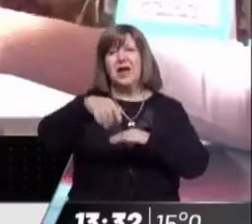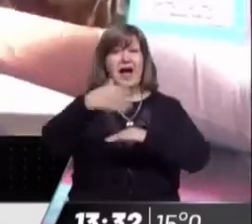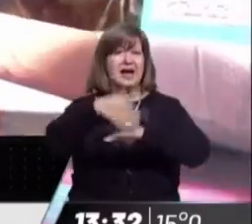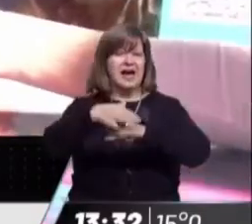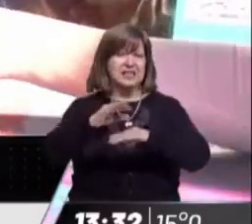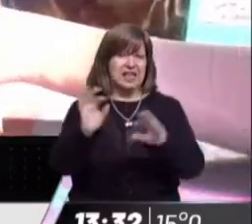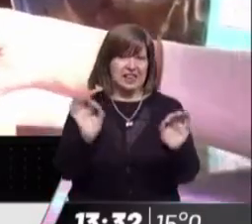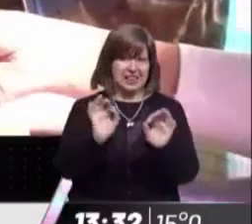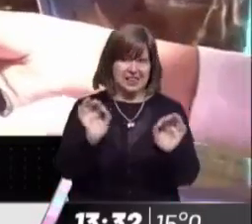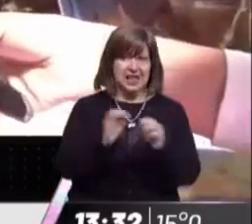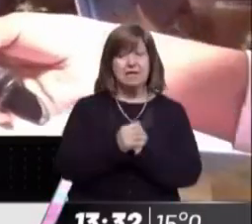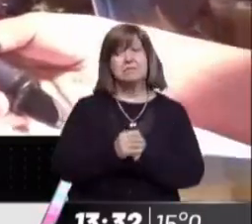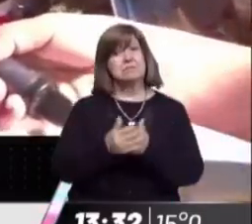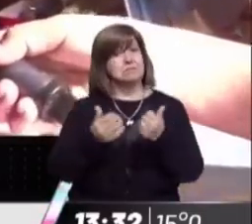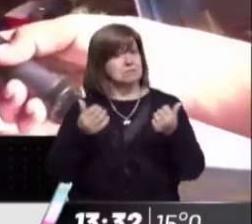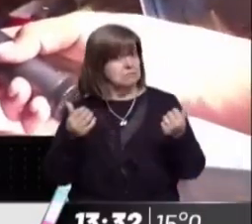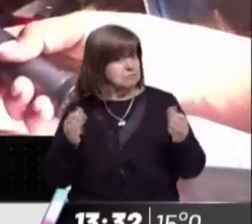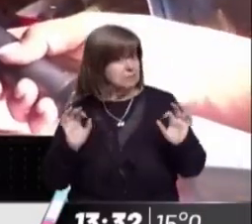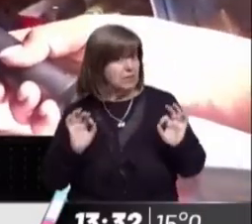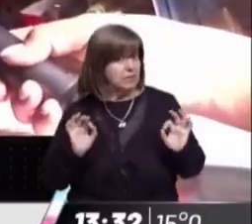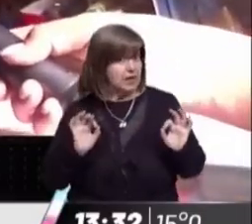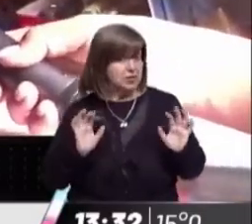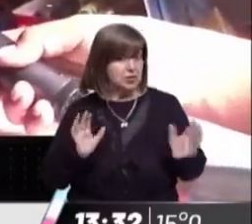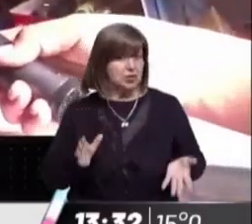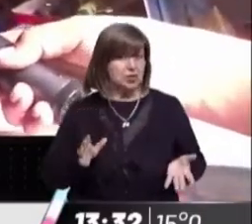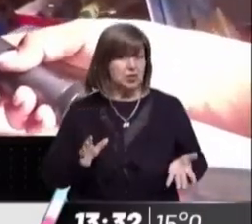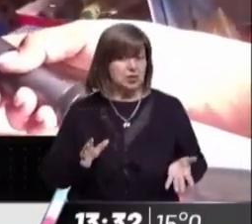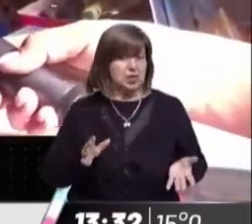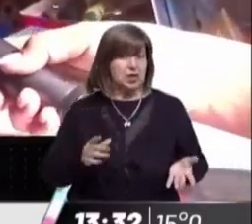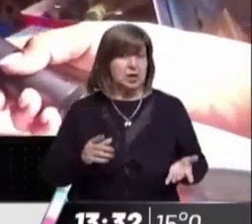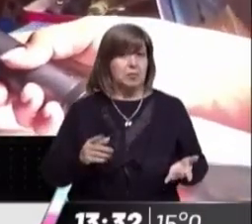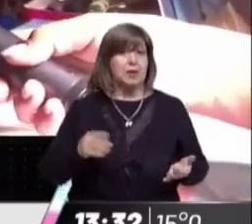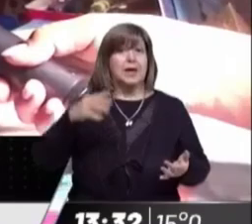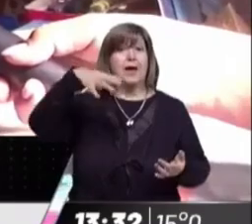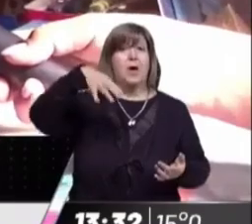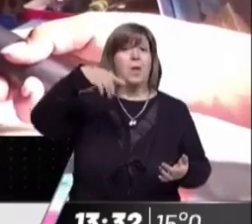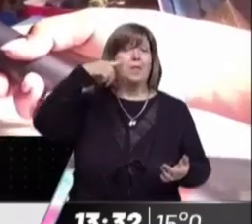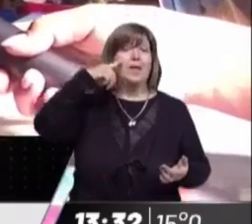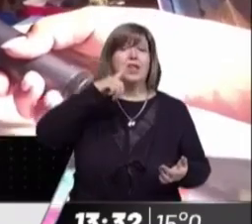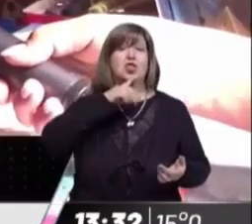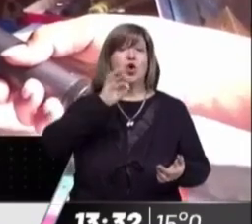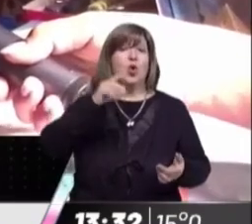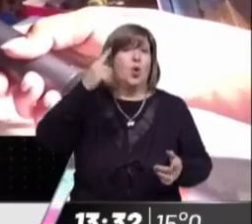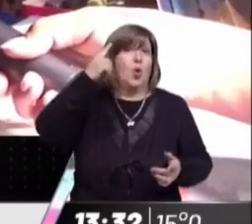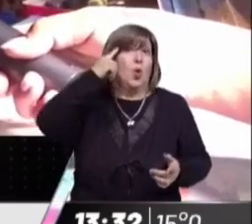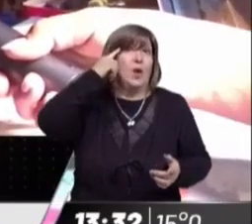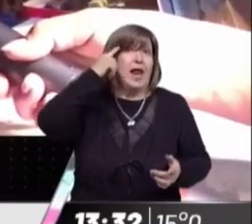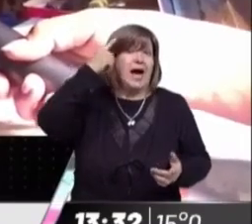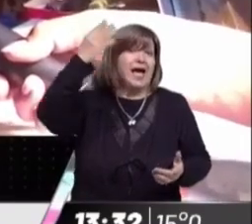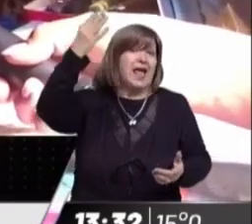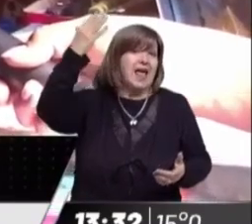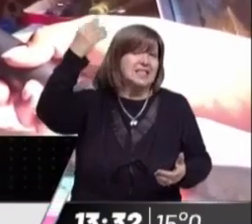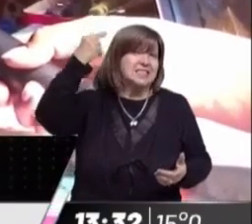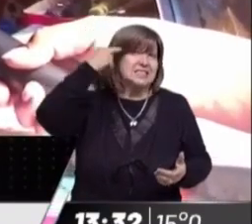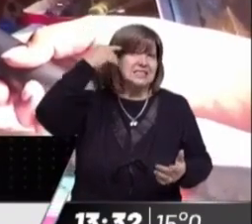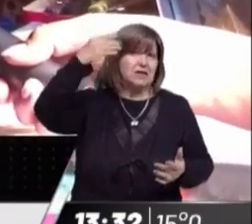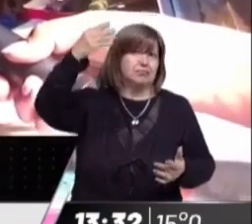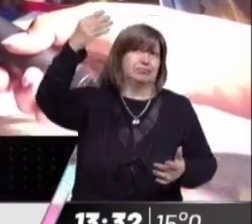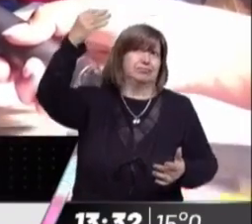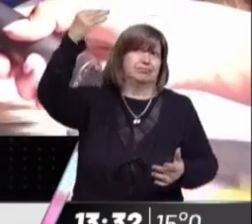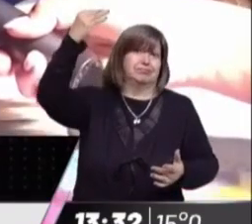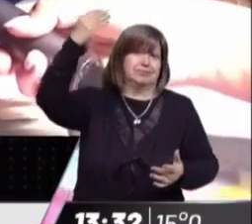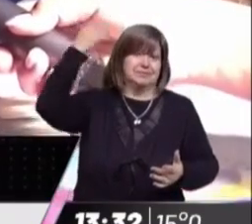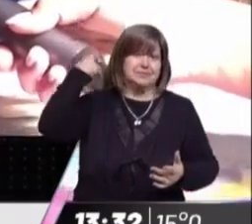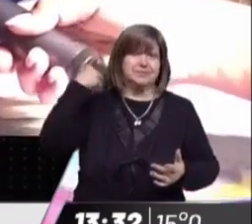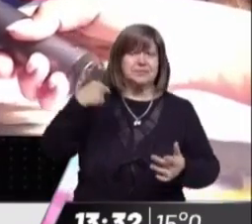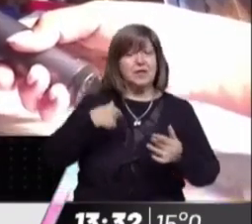consultamos bueno perfecto porque realmente es un mito es una creencia eh Y yo les recomendaría